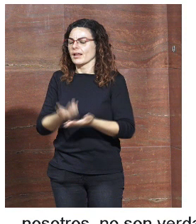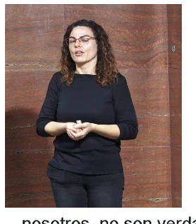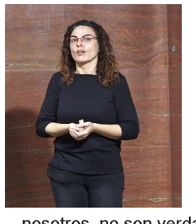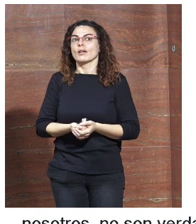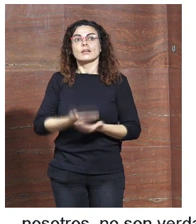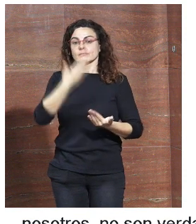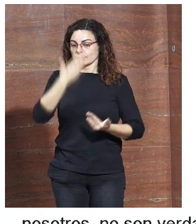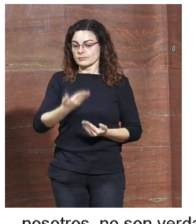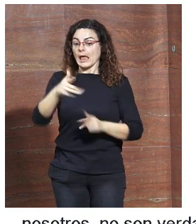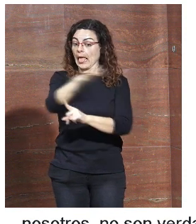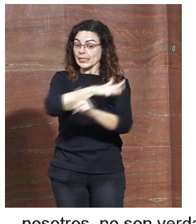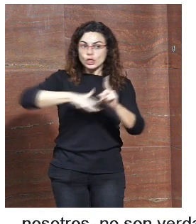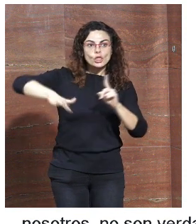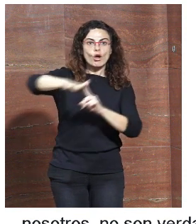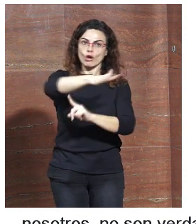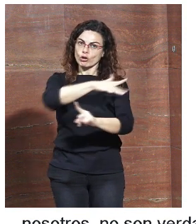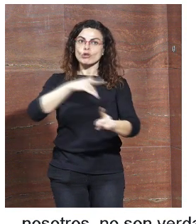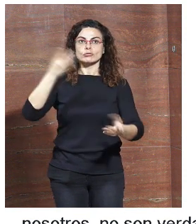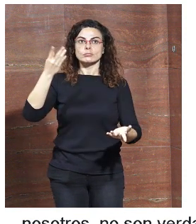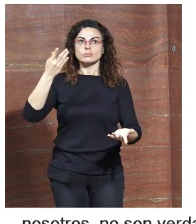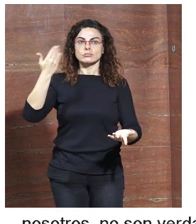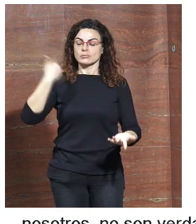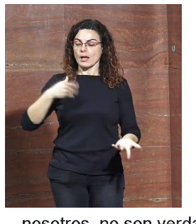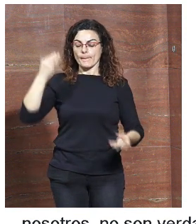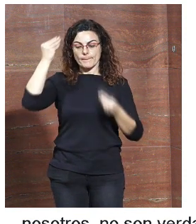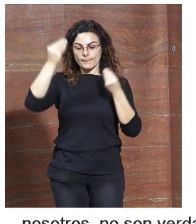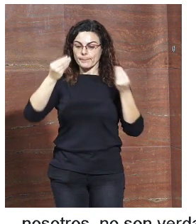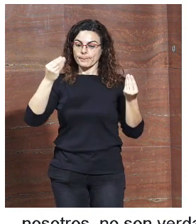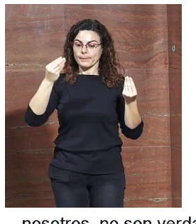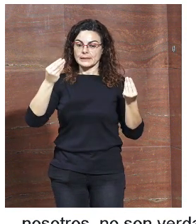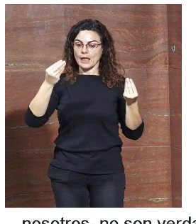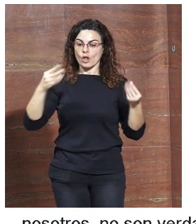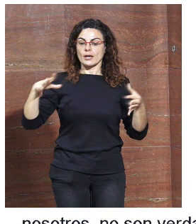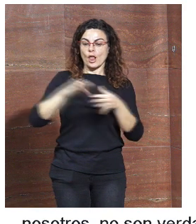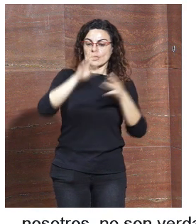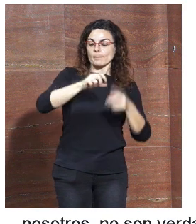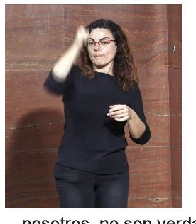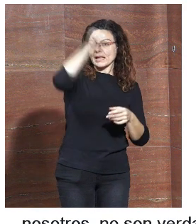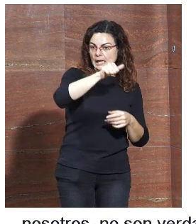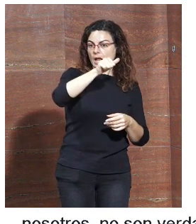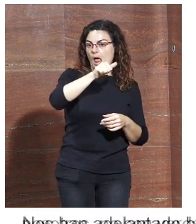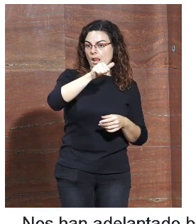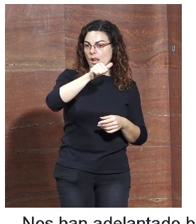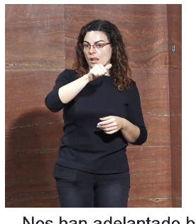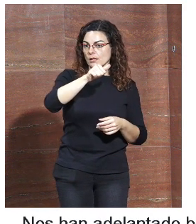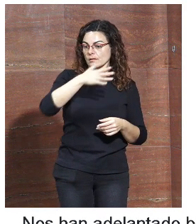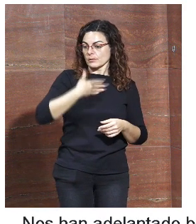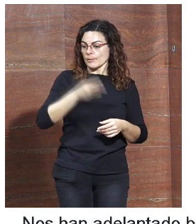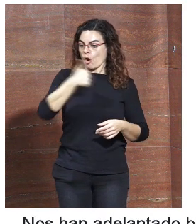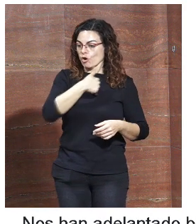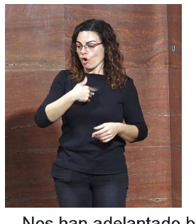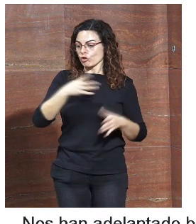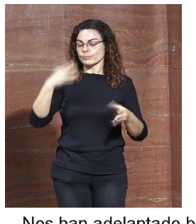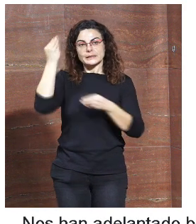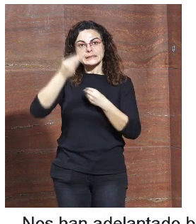entorno que nos rodea está pensado desde, bueno, es un urbanismo totalmente patriarcal, ¿no?, que refleja un poco de dónde se están pensando las